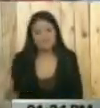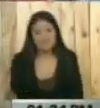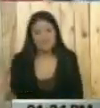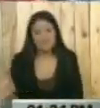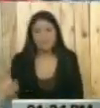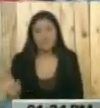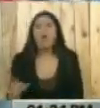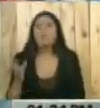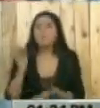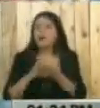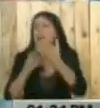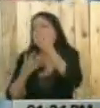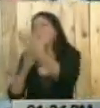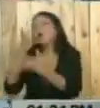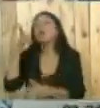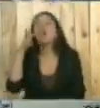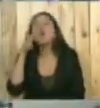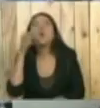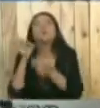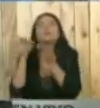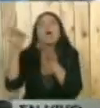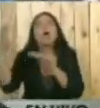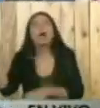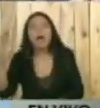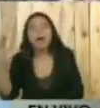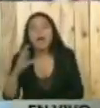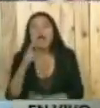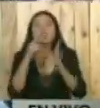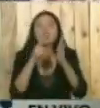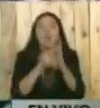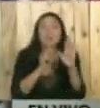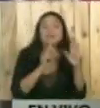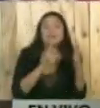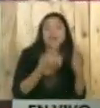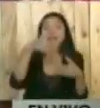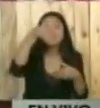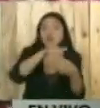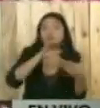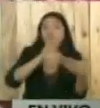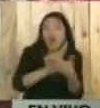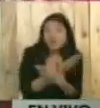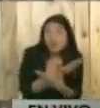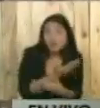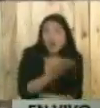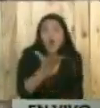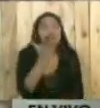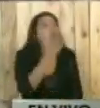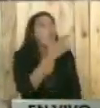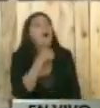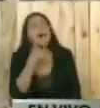Vamos a más duro para que lo escuchen en Caracas. En el 2016, revocatorio.